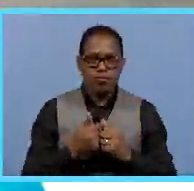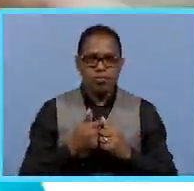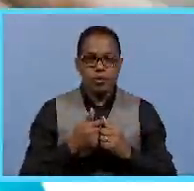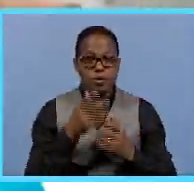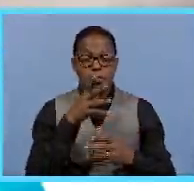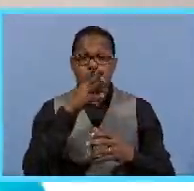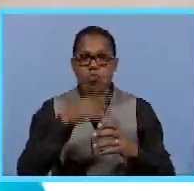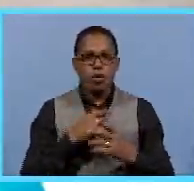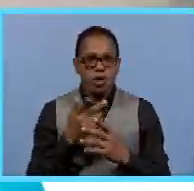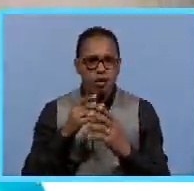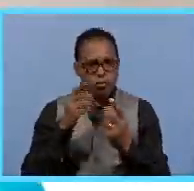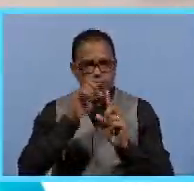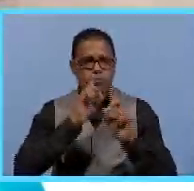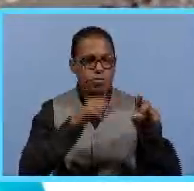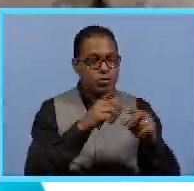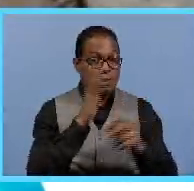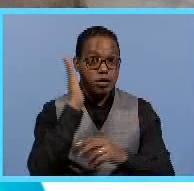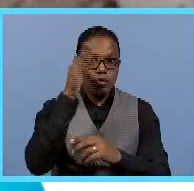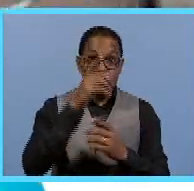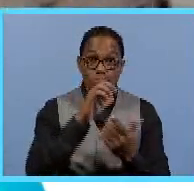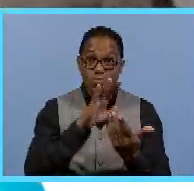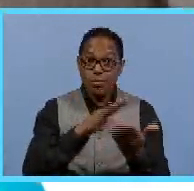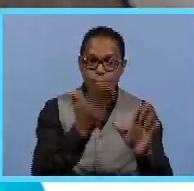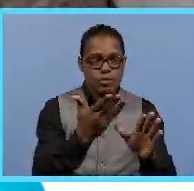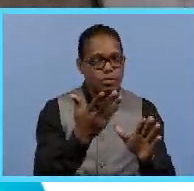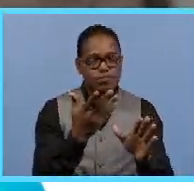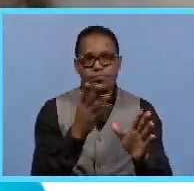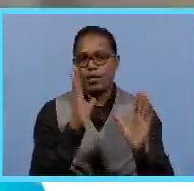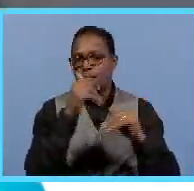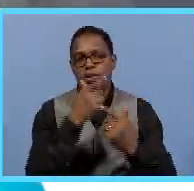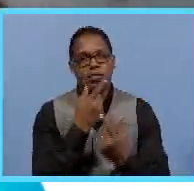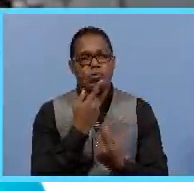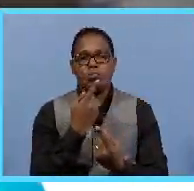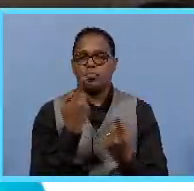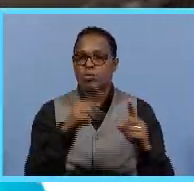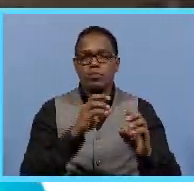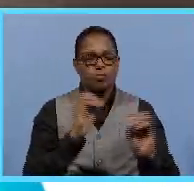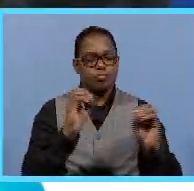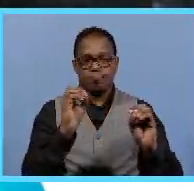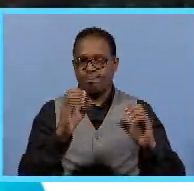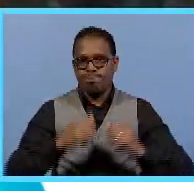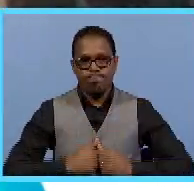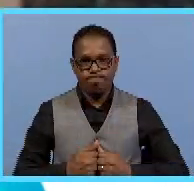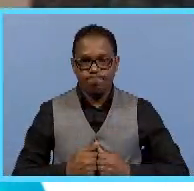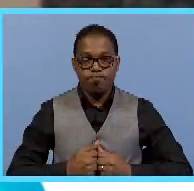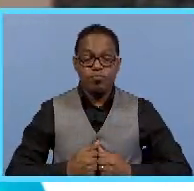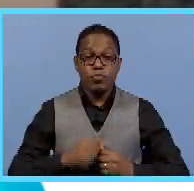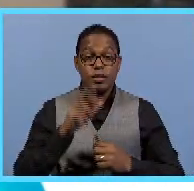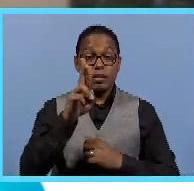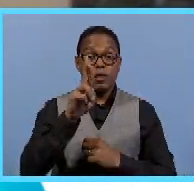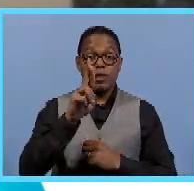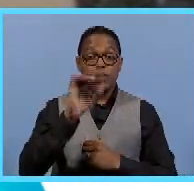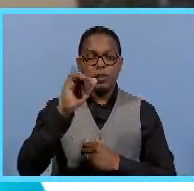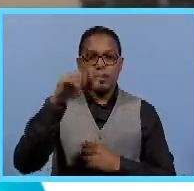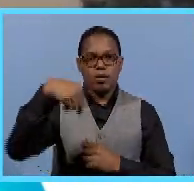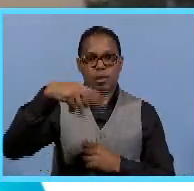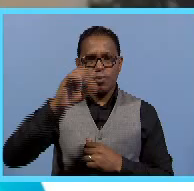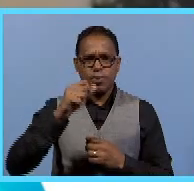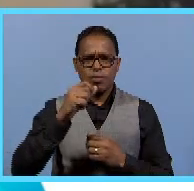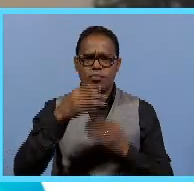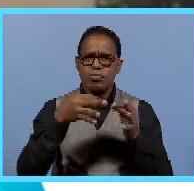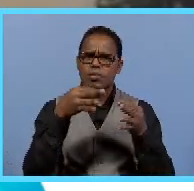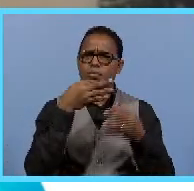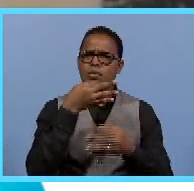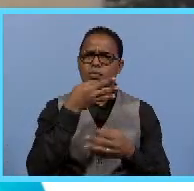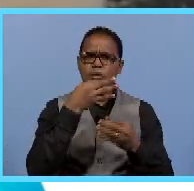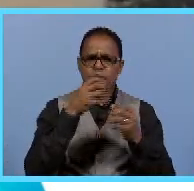el desenlace es totalmente funesto. Riquelme Tiburcio, nuestro corresponsal en la zona, tiene los detalles en nuestras próximas